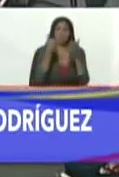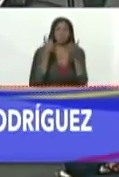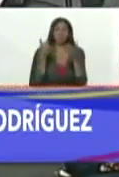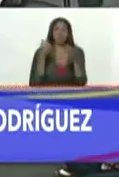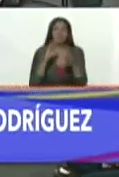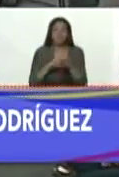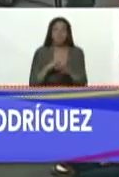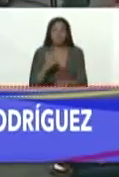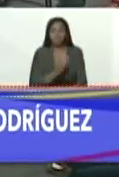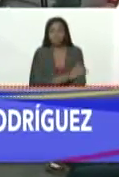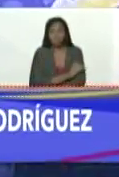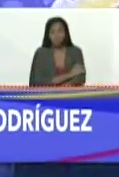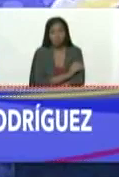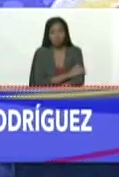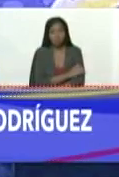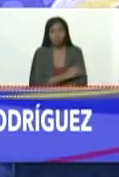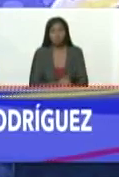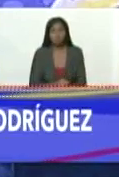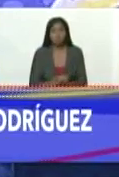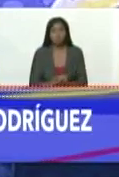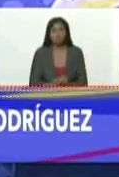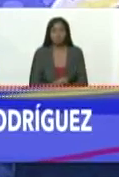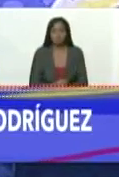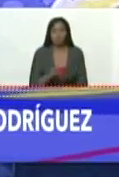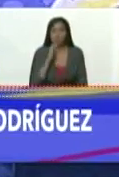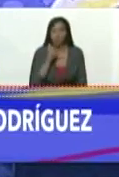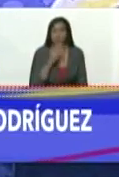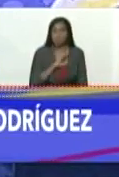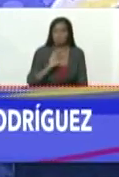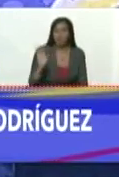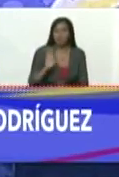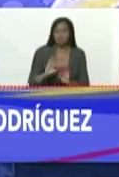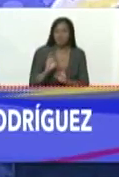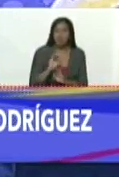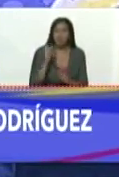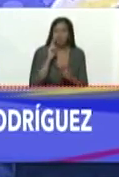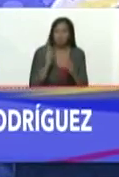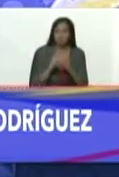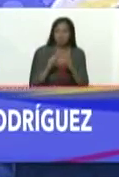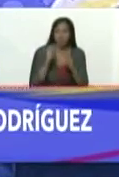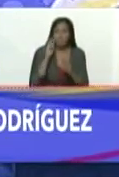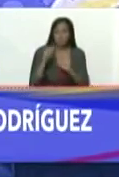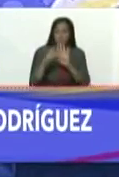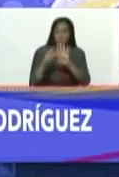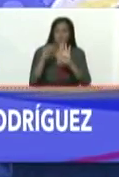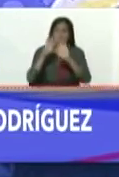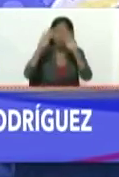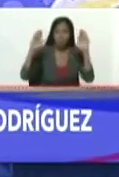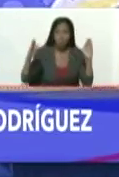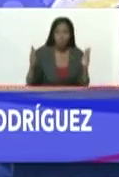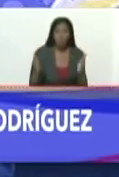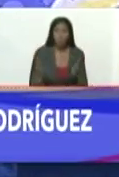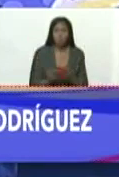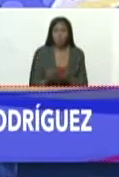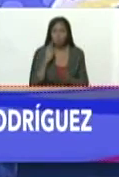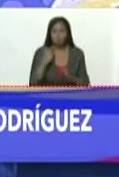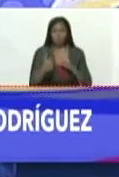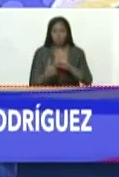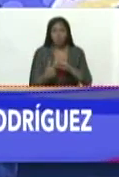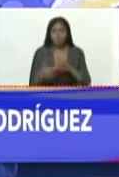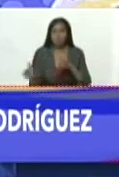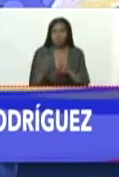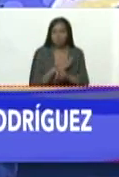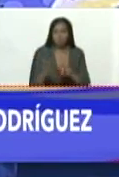La derecha, apátrida, reconocida así en el mundo, ha pretendido